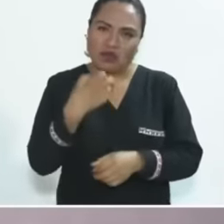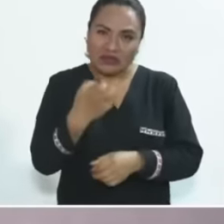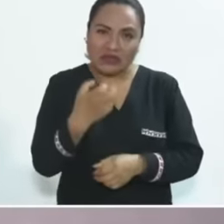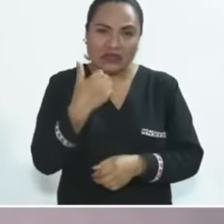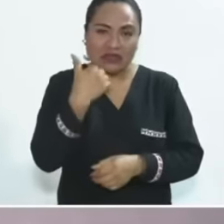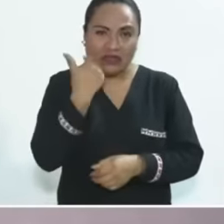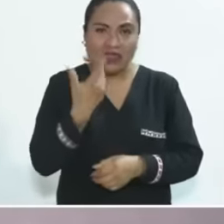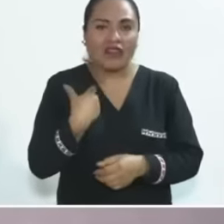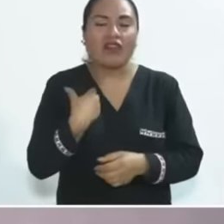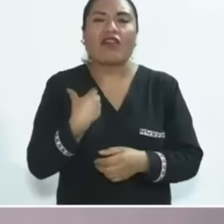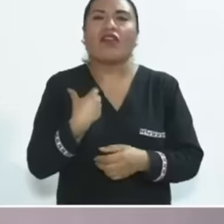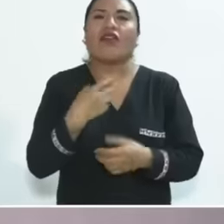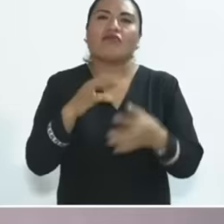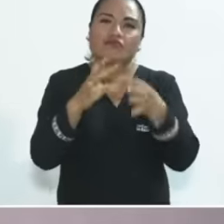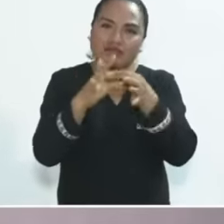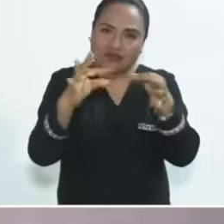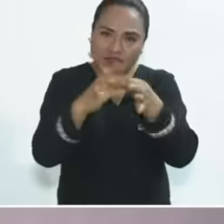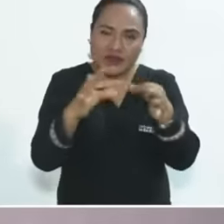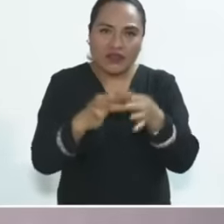celos ni sentimientos.